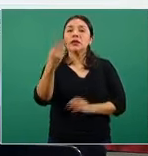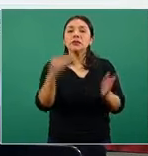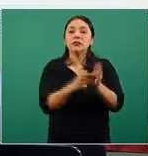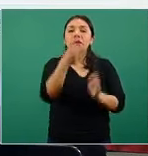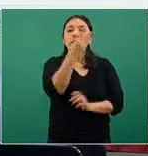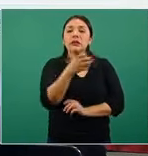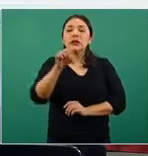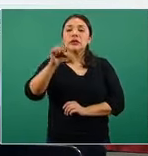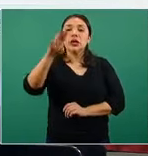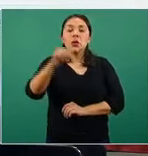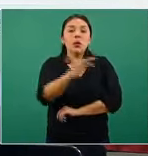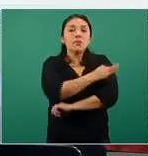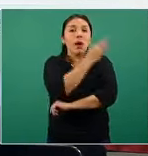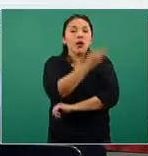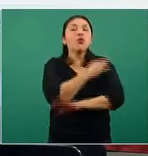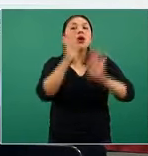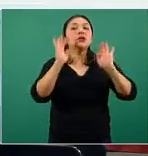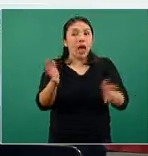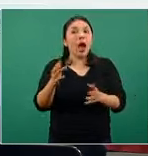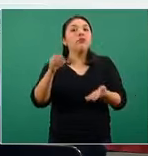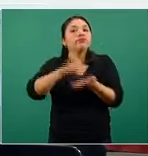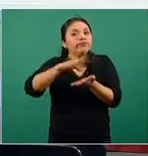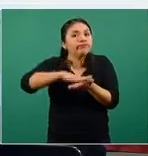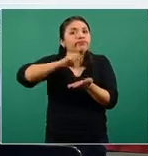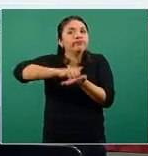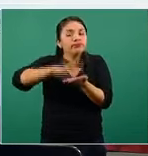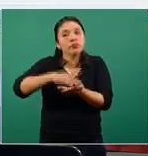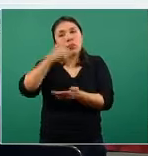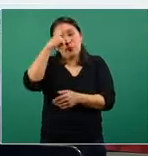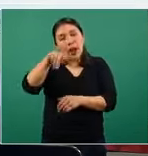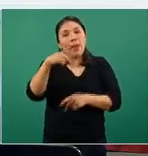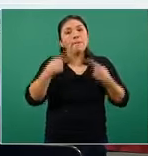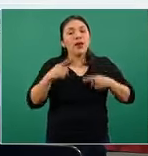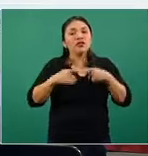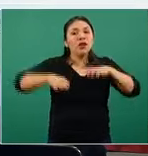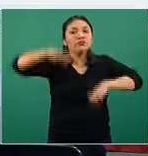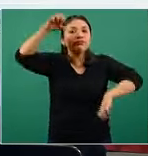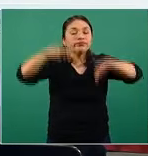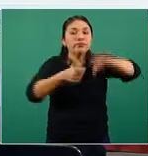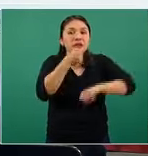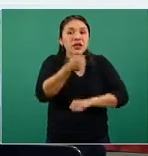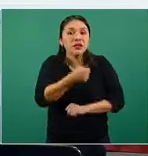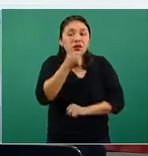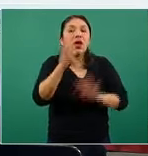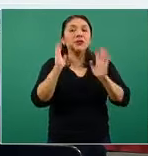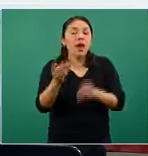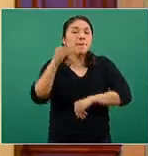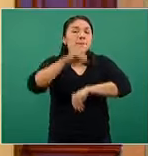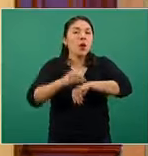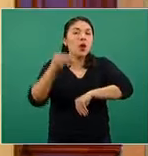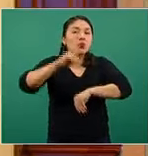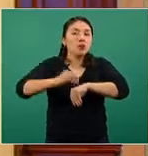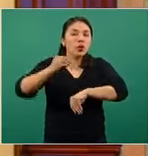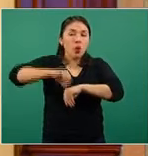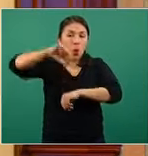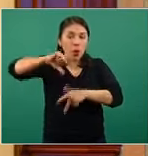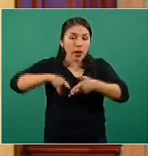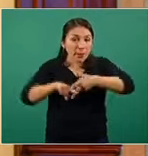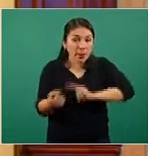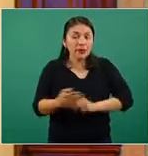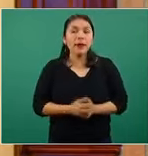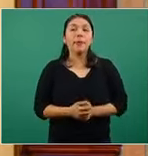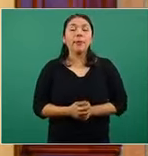23.369 dosis que habían reportado como aplicadas para nuestros adultos mayores en todo el